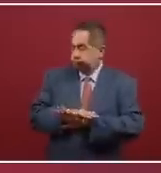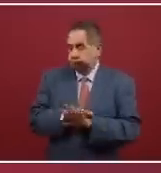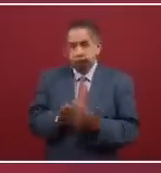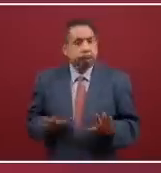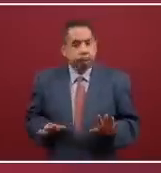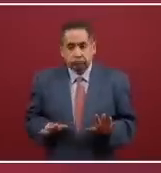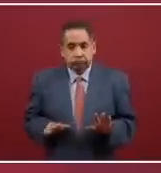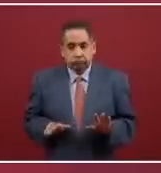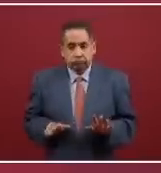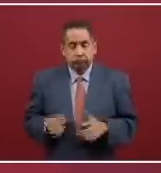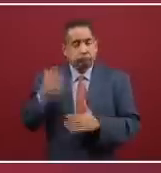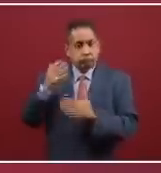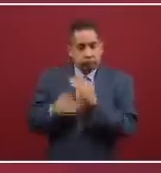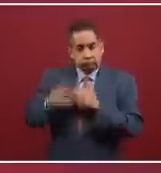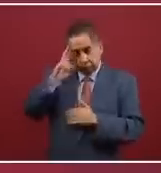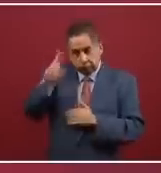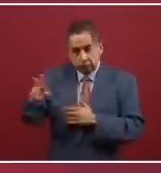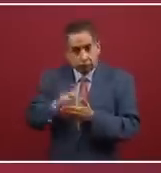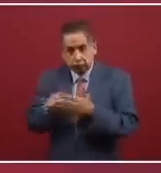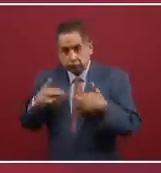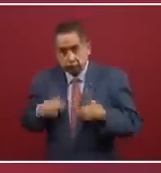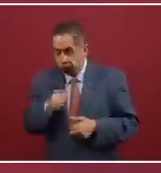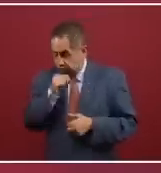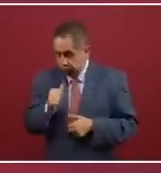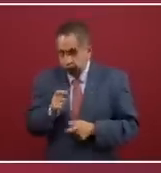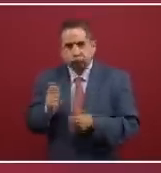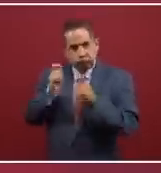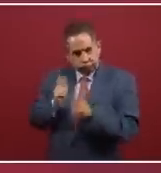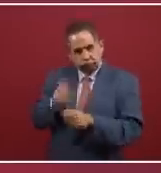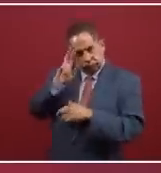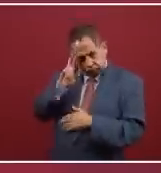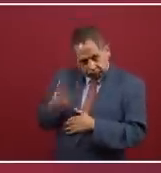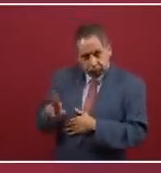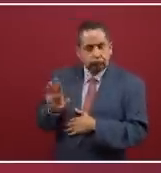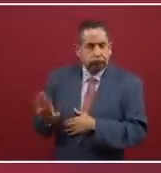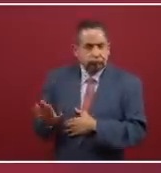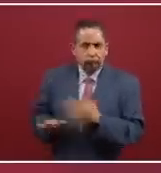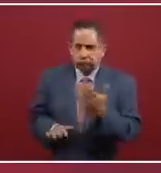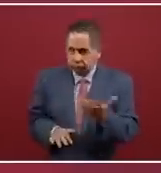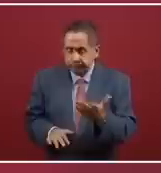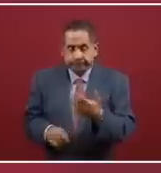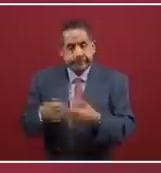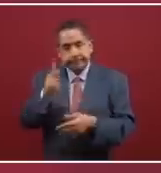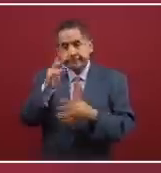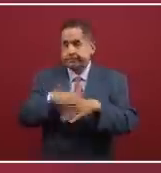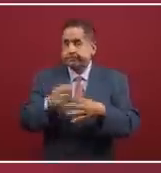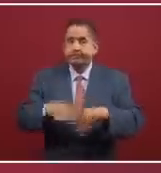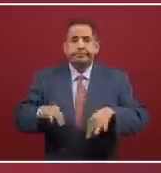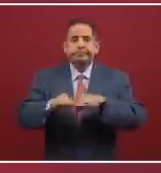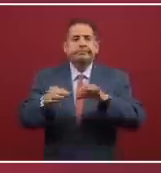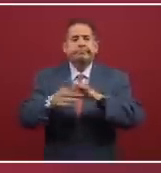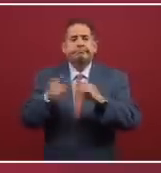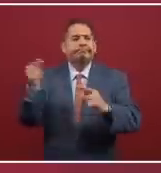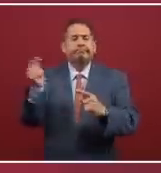que no se les violen sus derechos humanos pero lo importante es